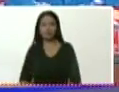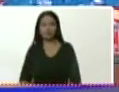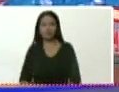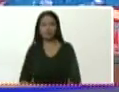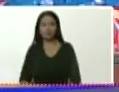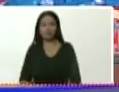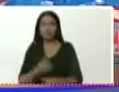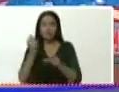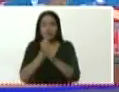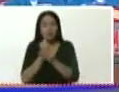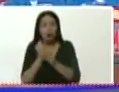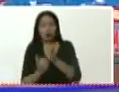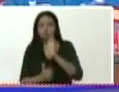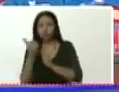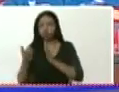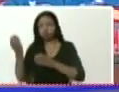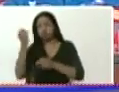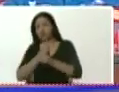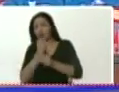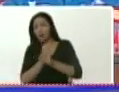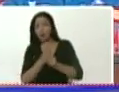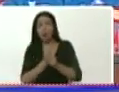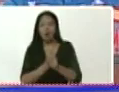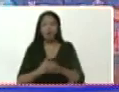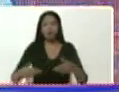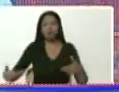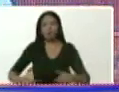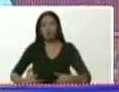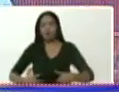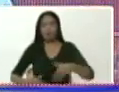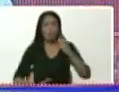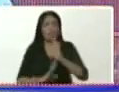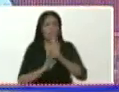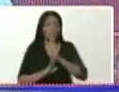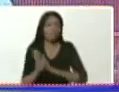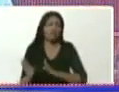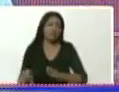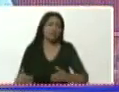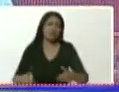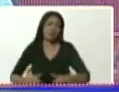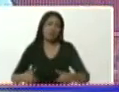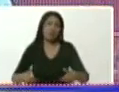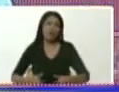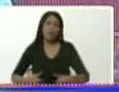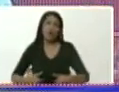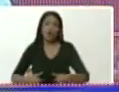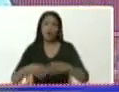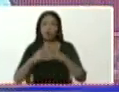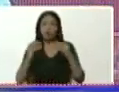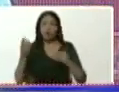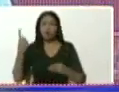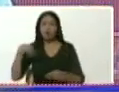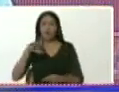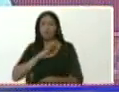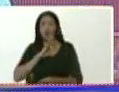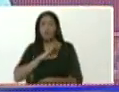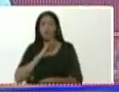trabajo y más trabajo, constancia y más constancia para tener